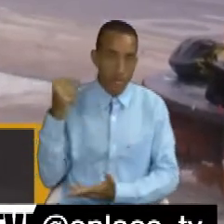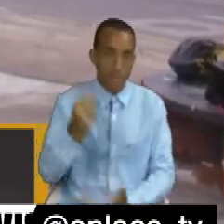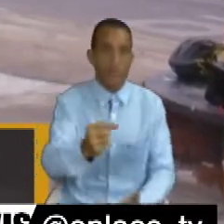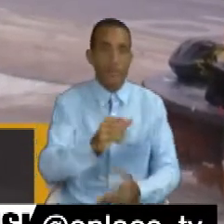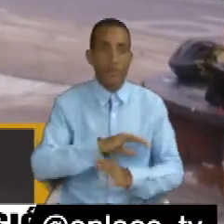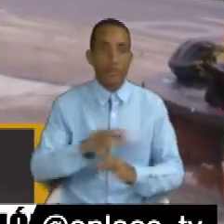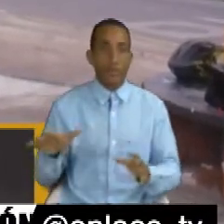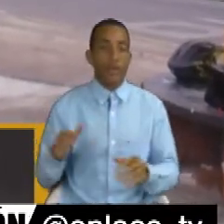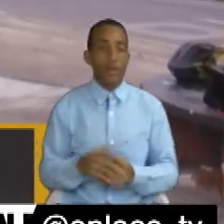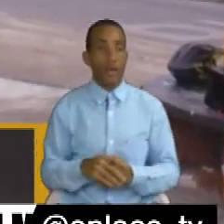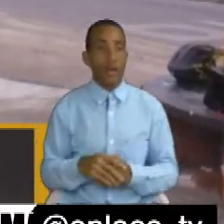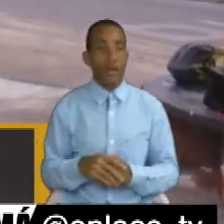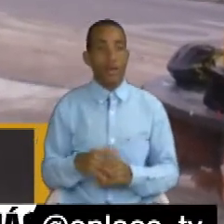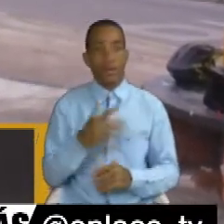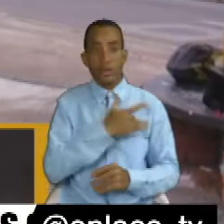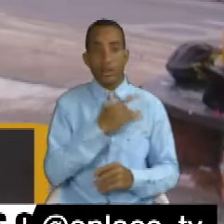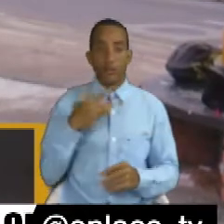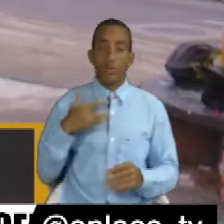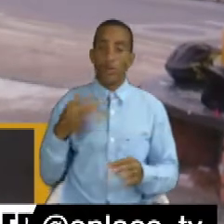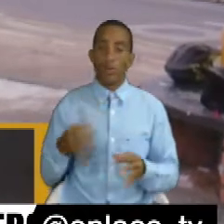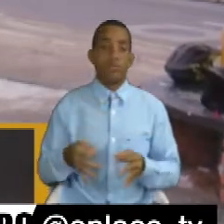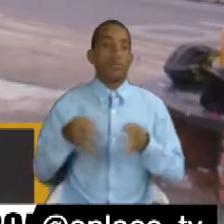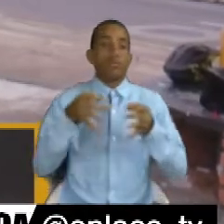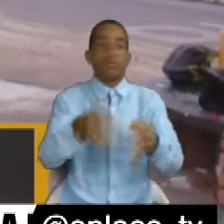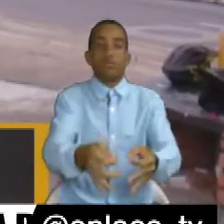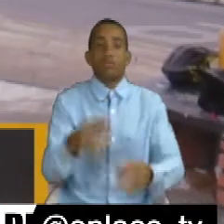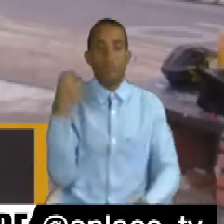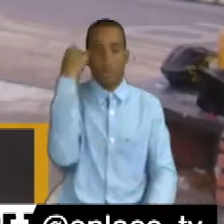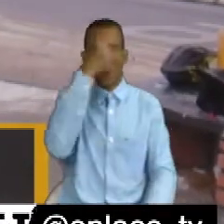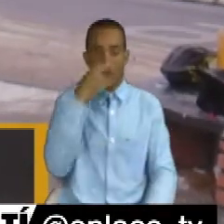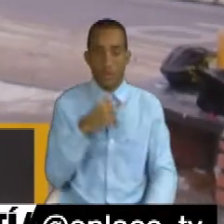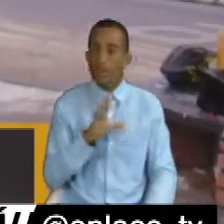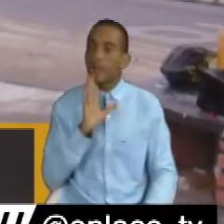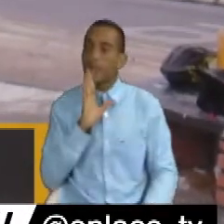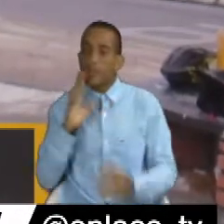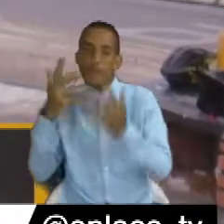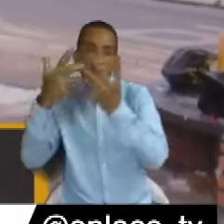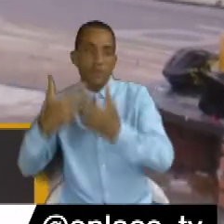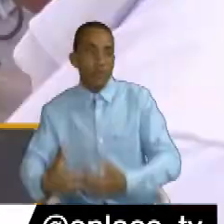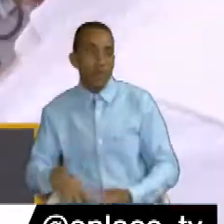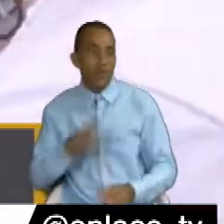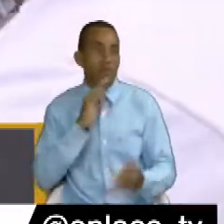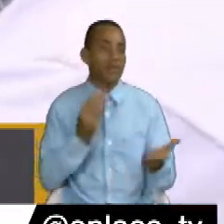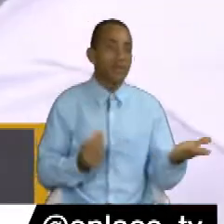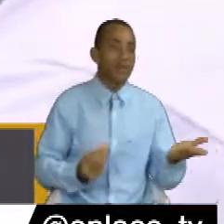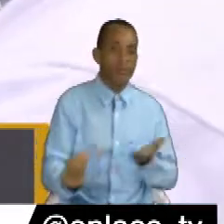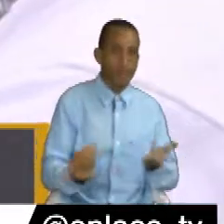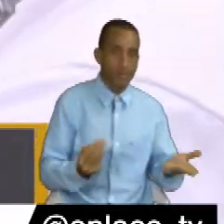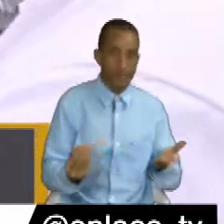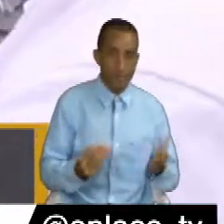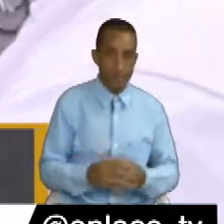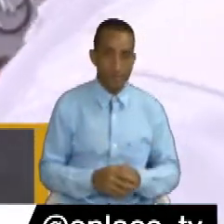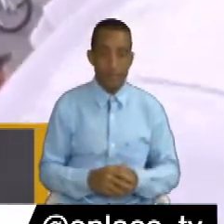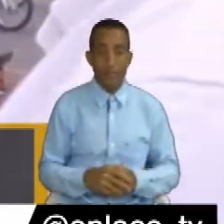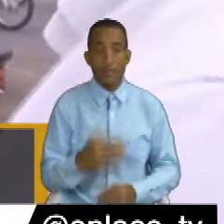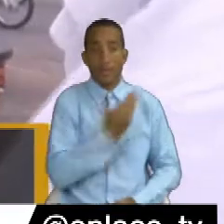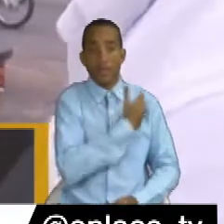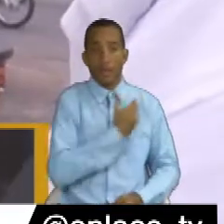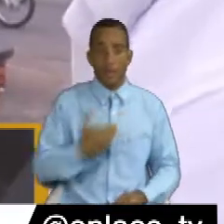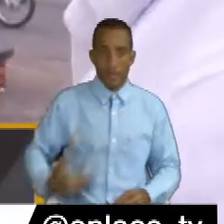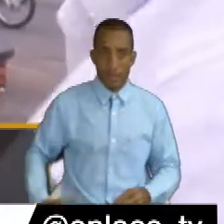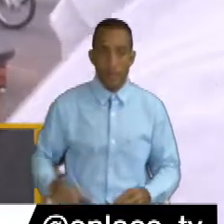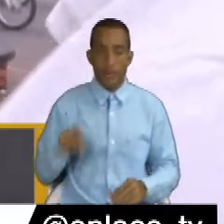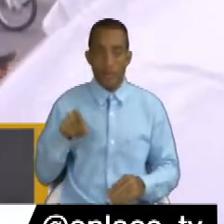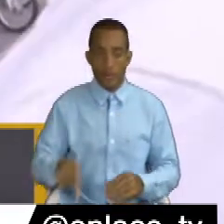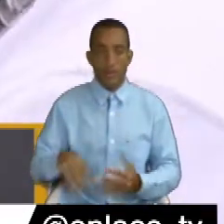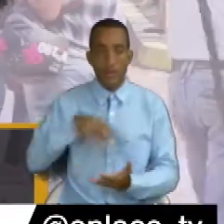término hasta septiembre, y luego entra a mirar la licitación, quién es el prestador para el nuevo servicio. Indicó la presidenta del Sindicato de Educadores de Santander